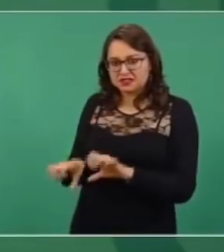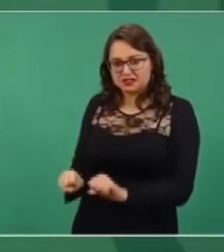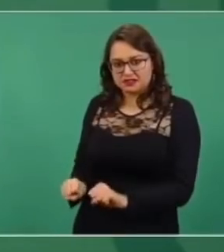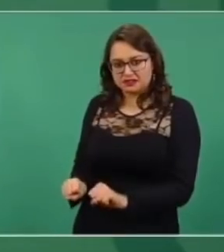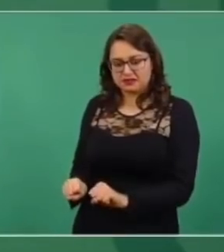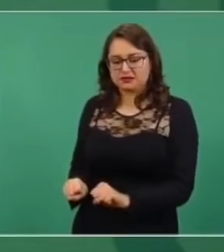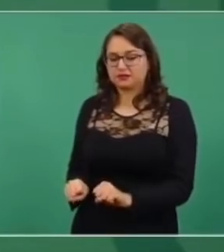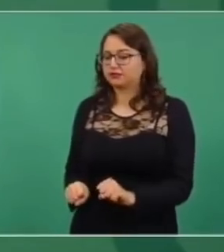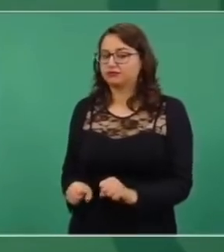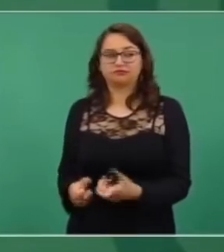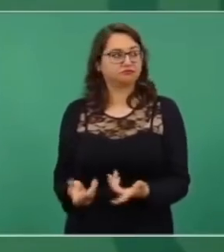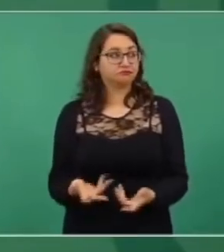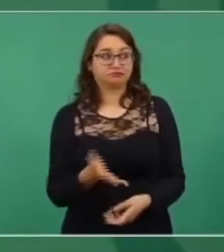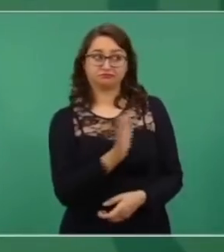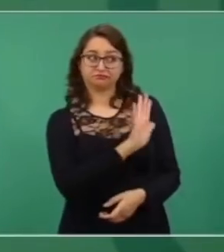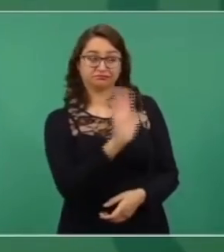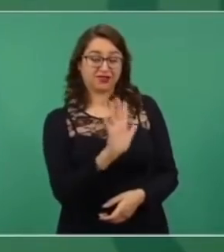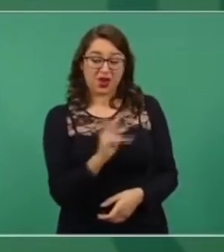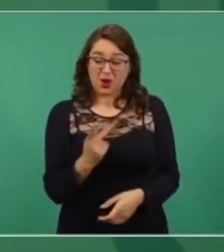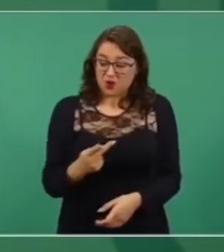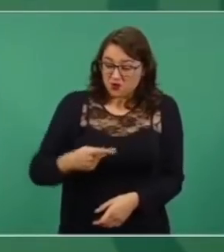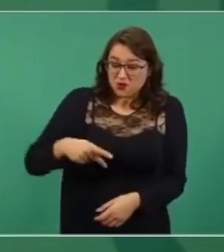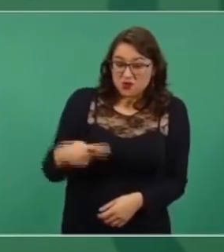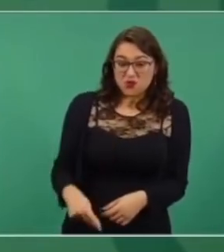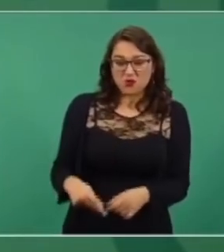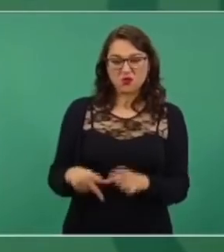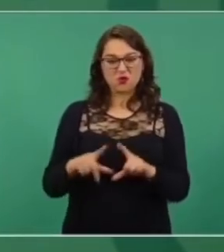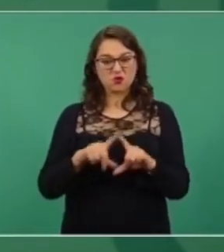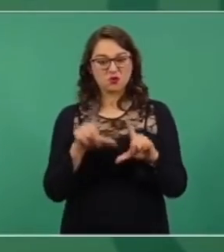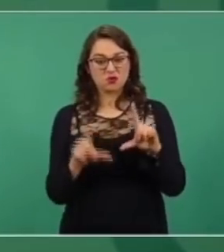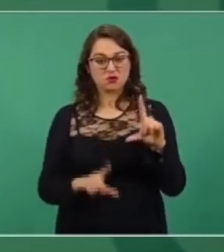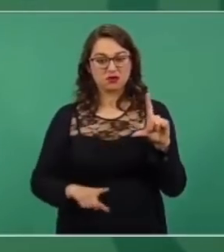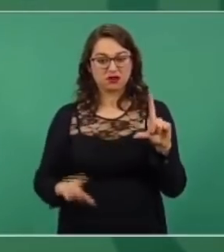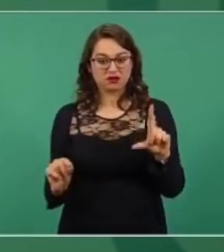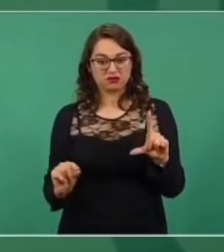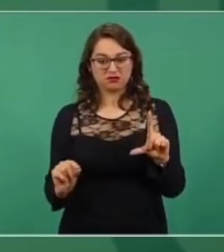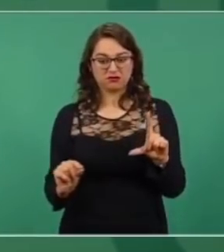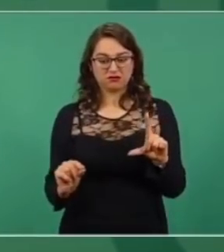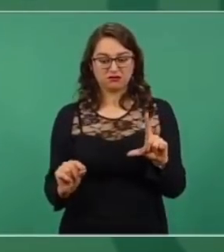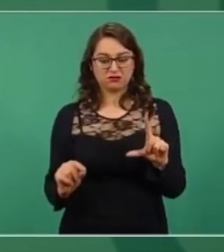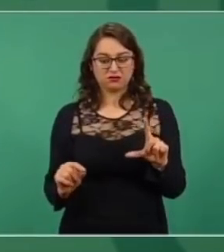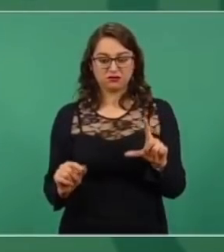Y este mineral es de la nación. No permitir